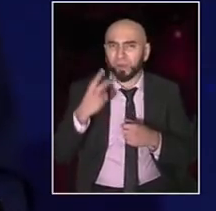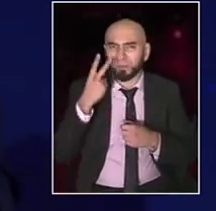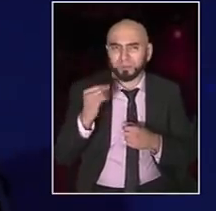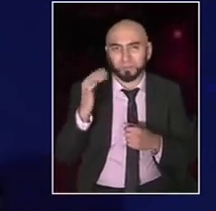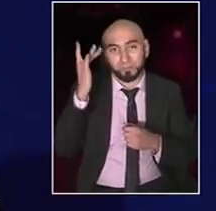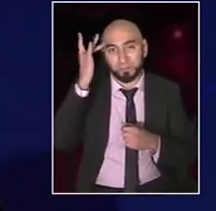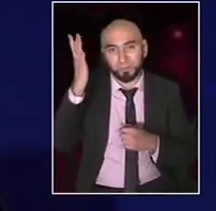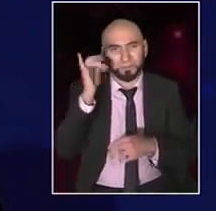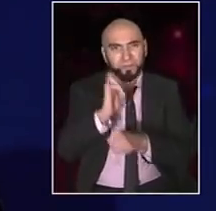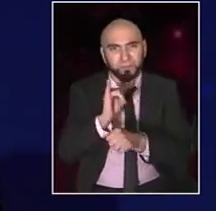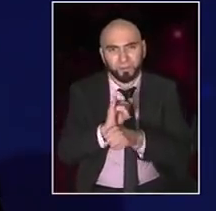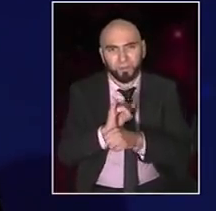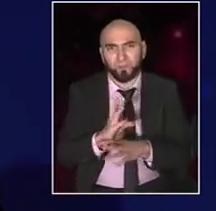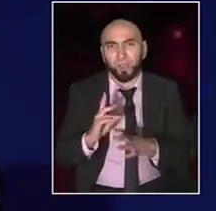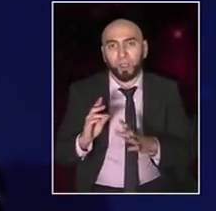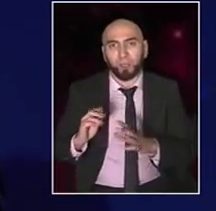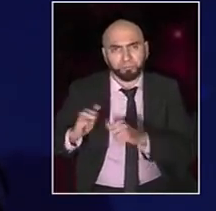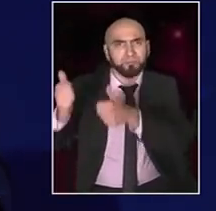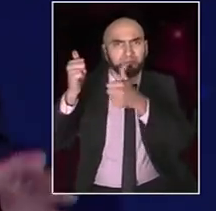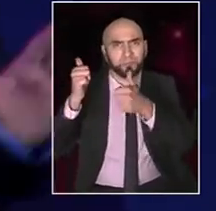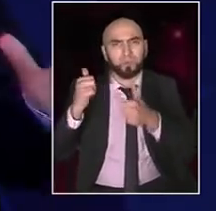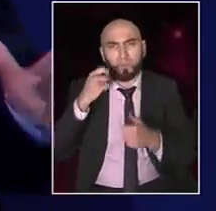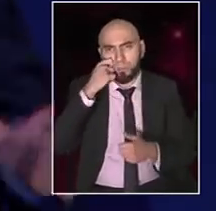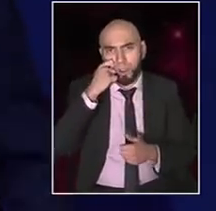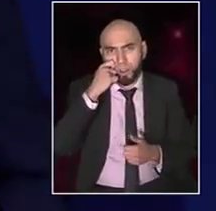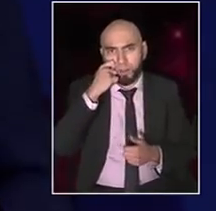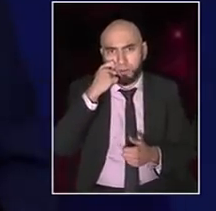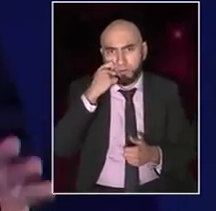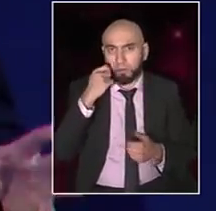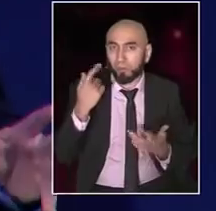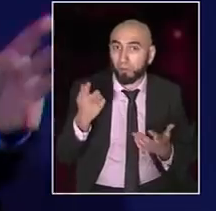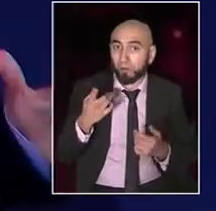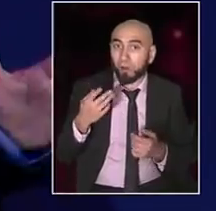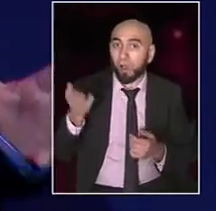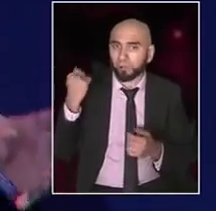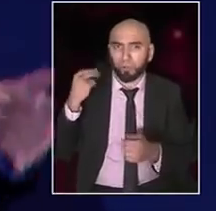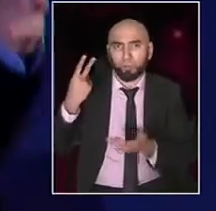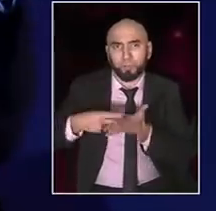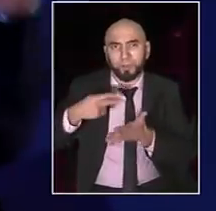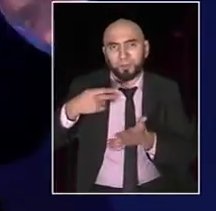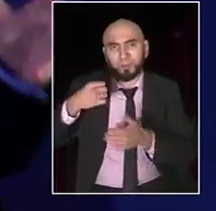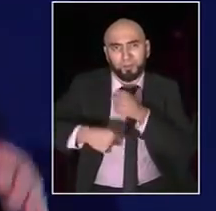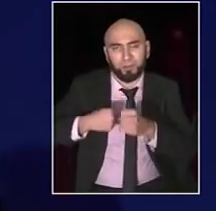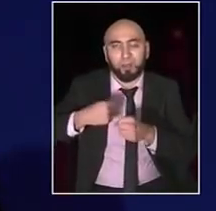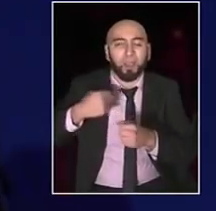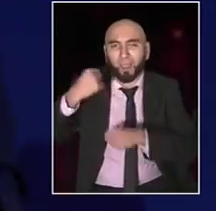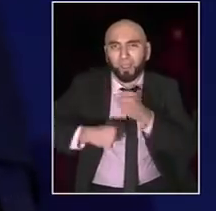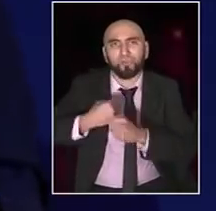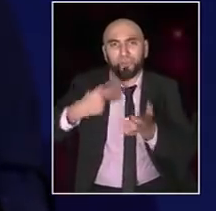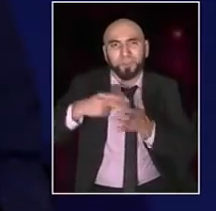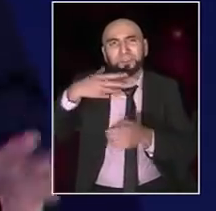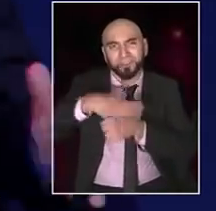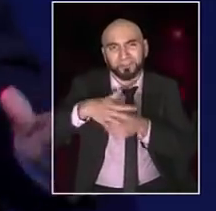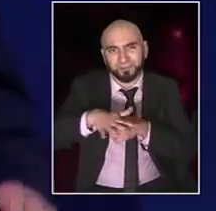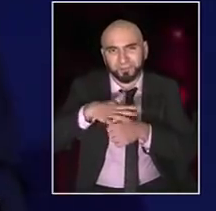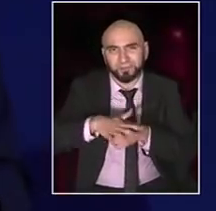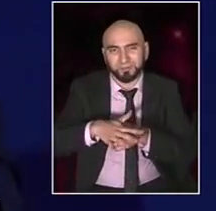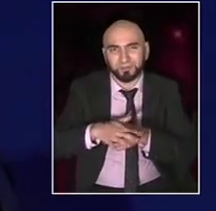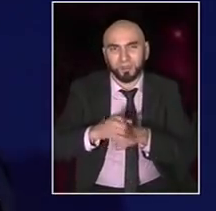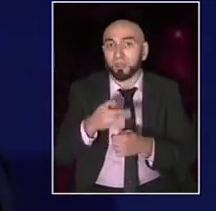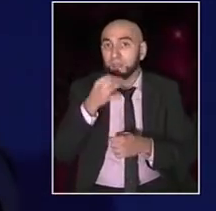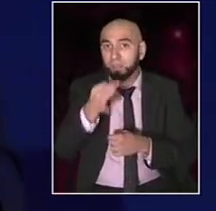superar la inteligencia humana. Lo plantea Nick Bostrom en 2015. 1,000 científicos firmaron una carta planteando esta preocupación, entre